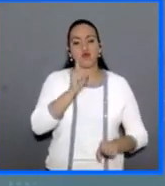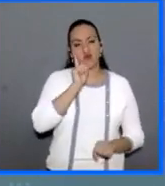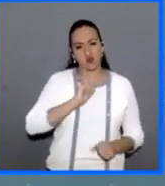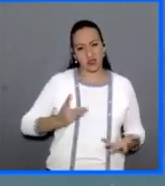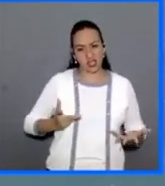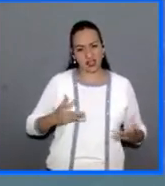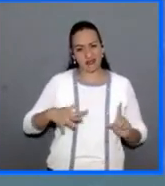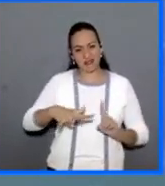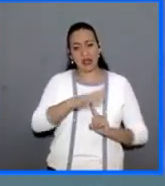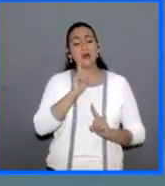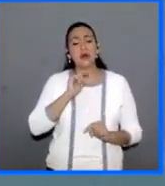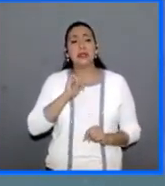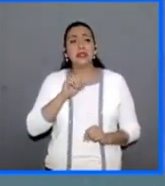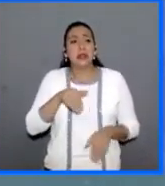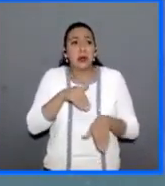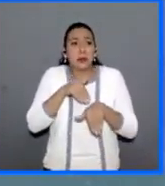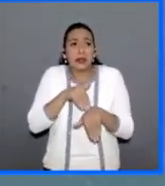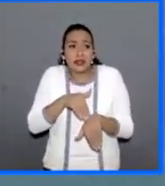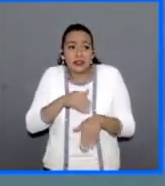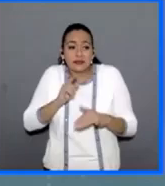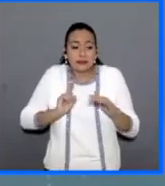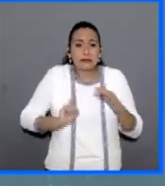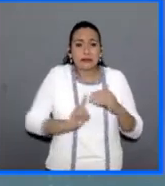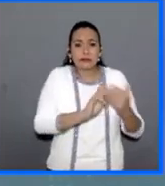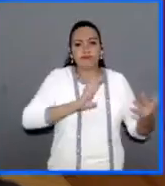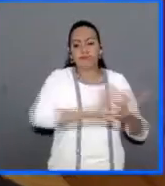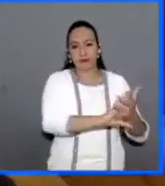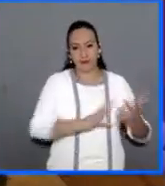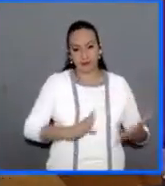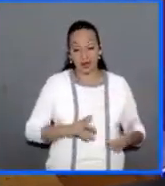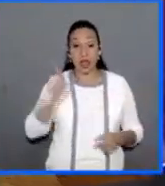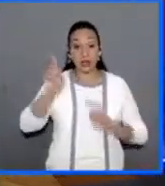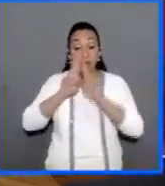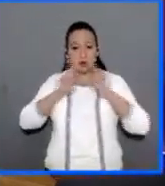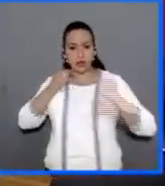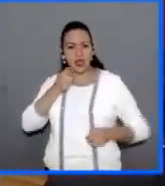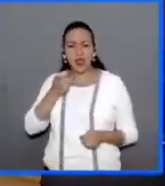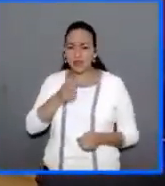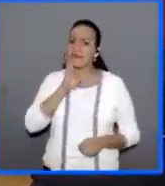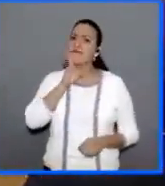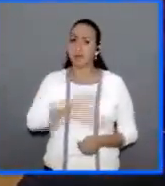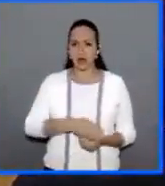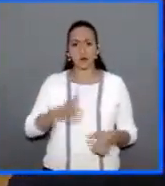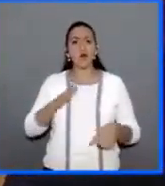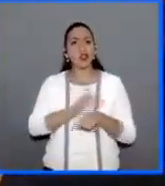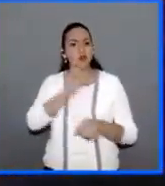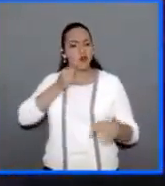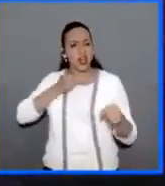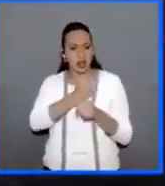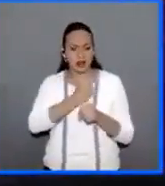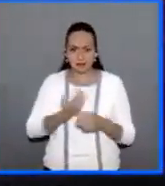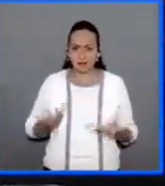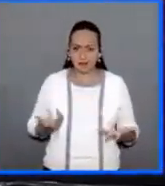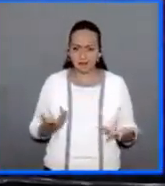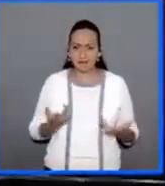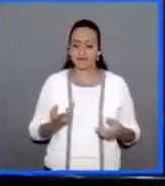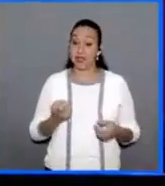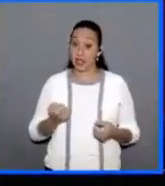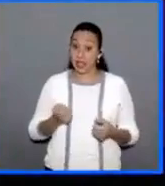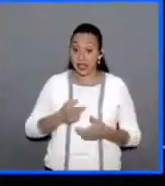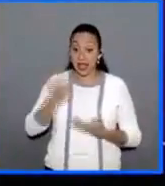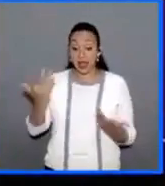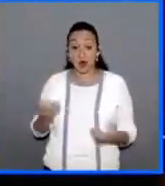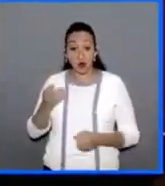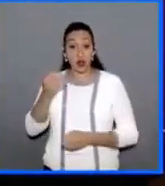El organismo de Naciones Unidas indicó que esta determinación del máximo tribunal reivindica la importancia del juicio justo,